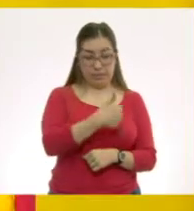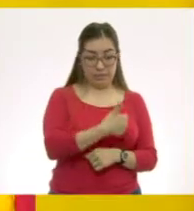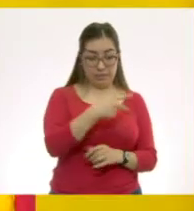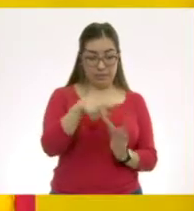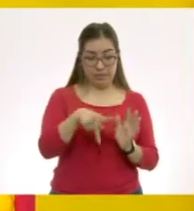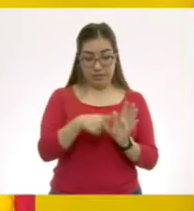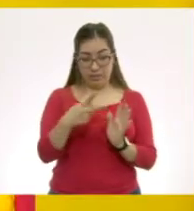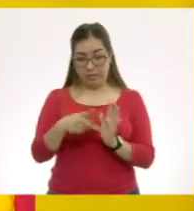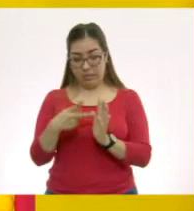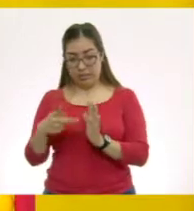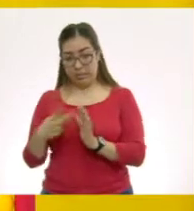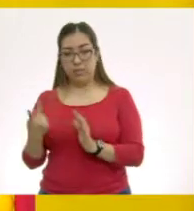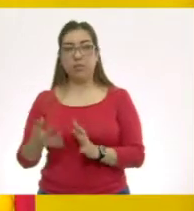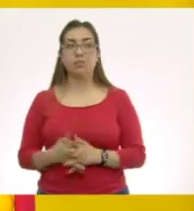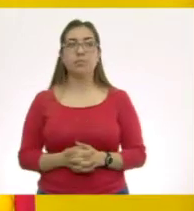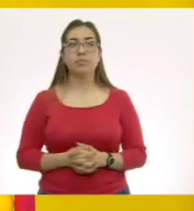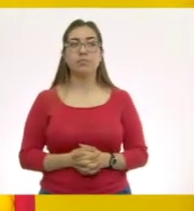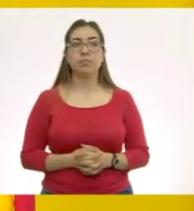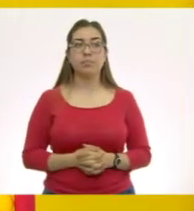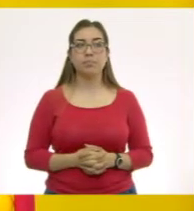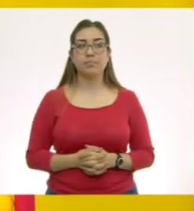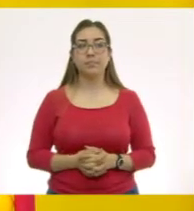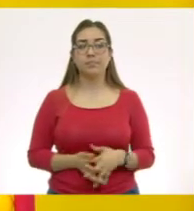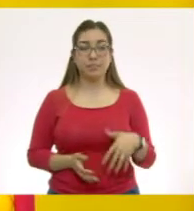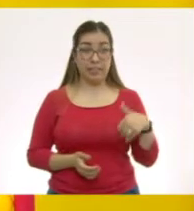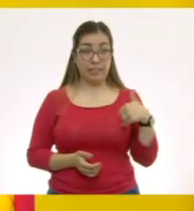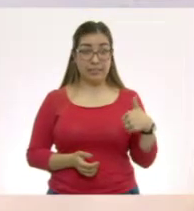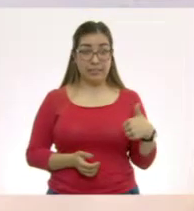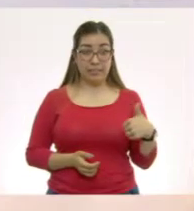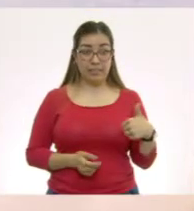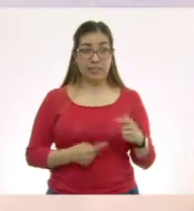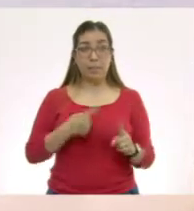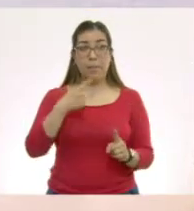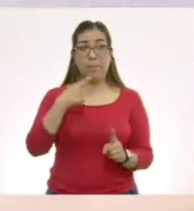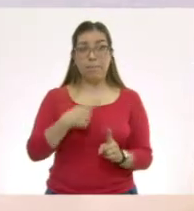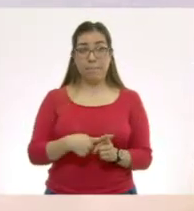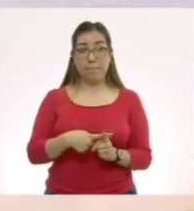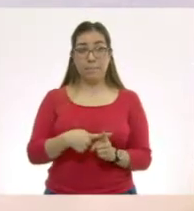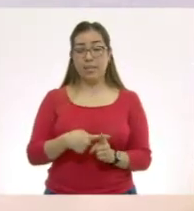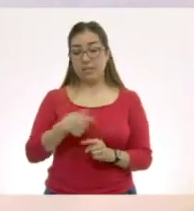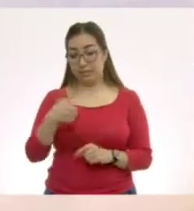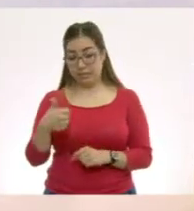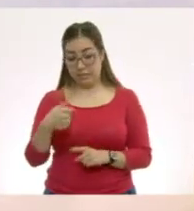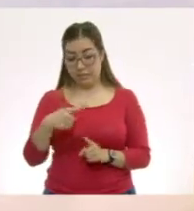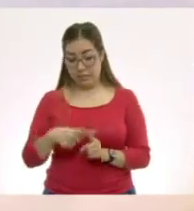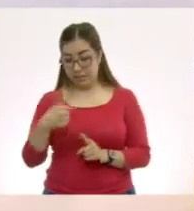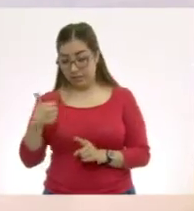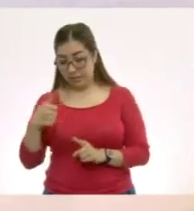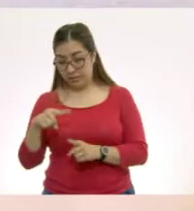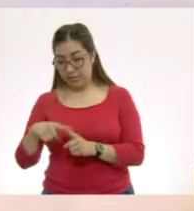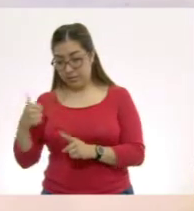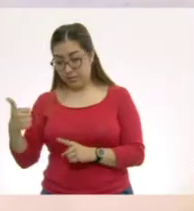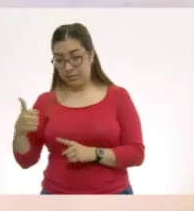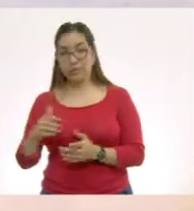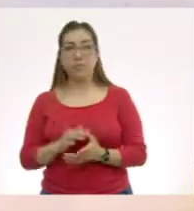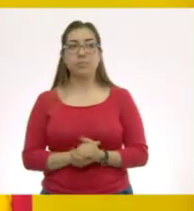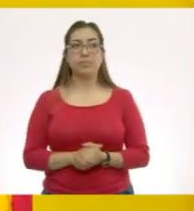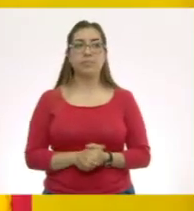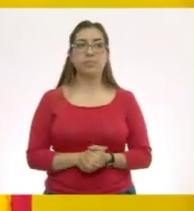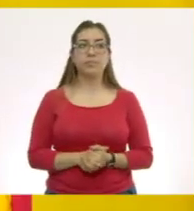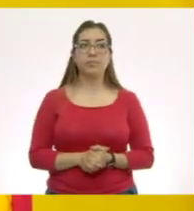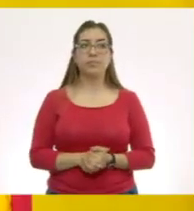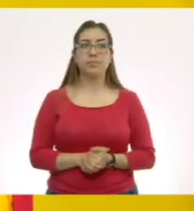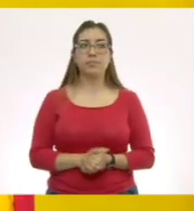que hicimos era 6. La primera sucesión fue 6 más 6 más 6 más 6. Y entonces la puedes anotar